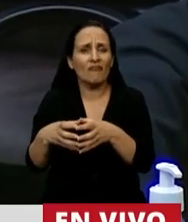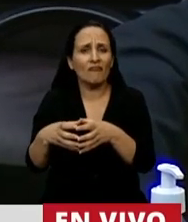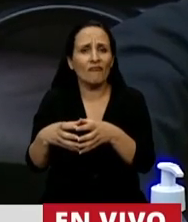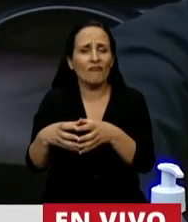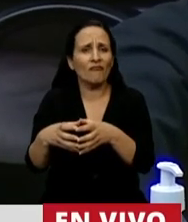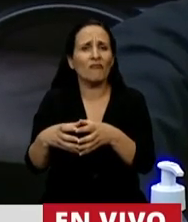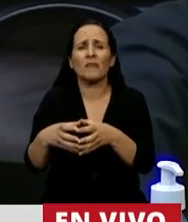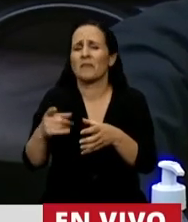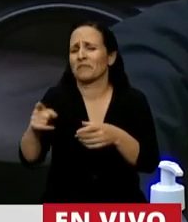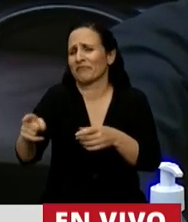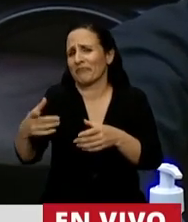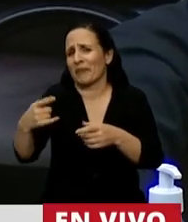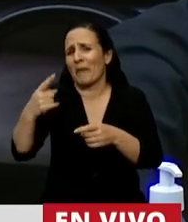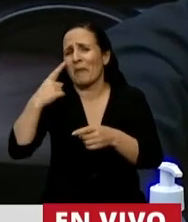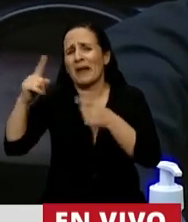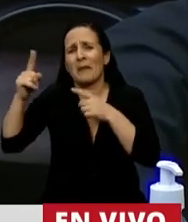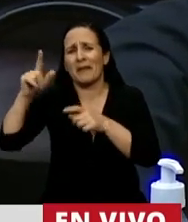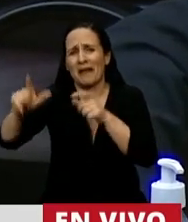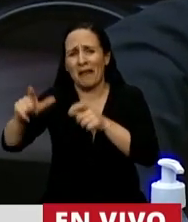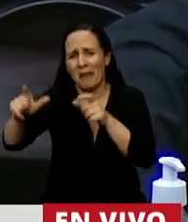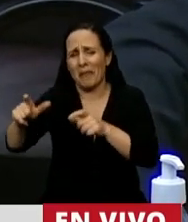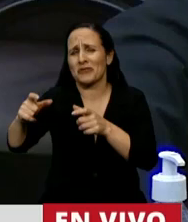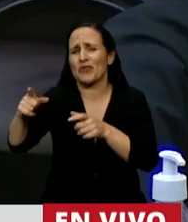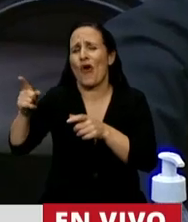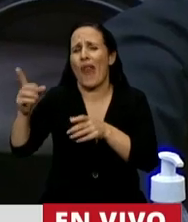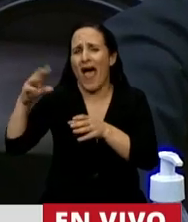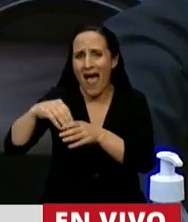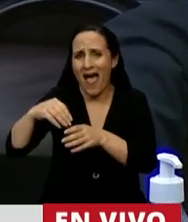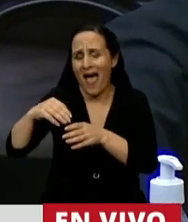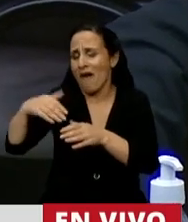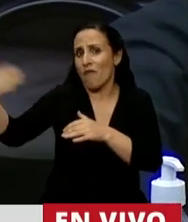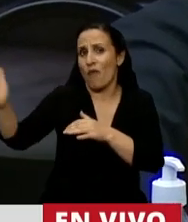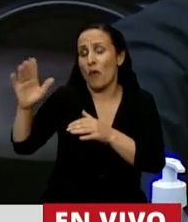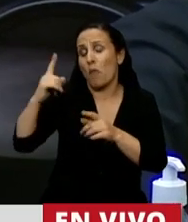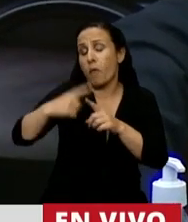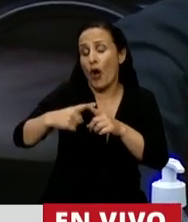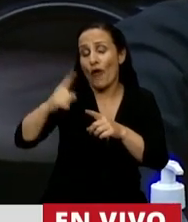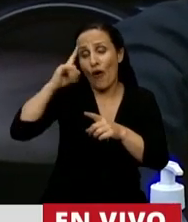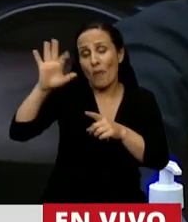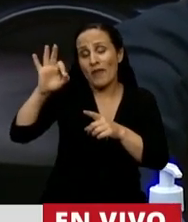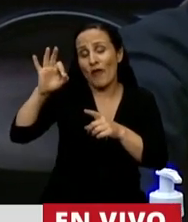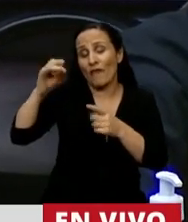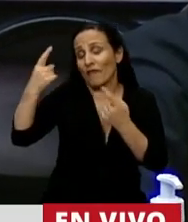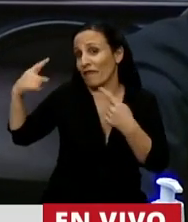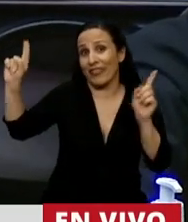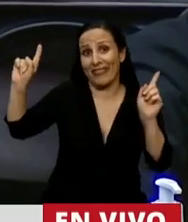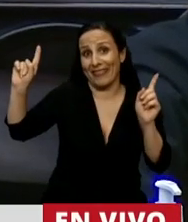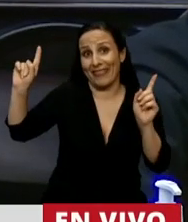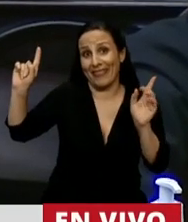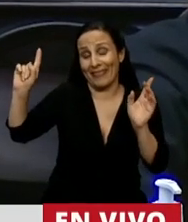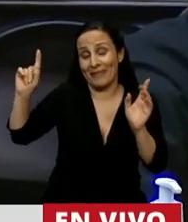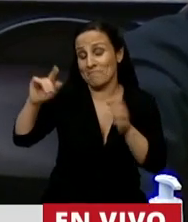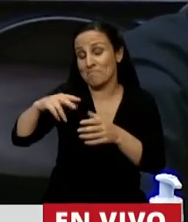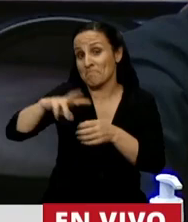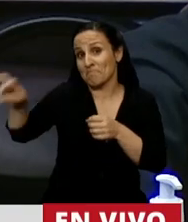perdido miles y miles de militantes y de compañeros por pensar tal vez de una manera distinta. Pero hoy tengo